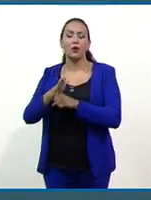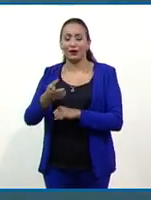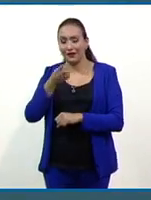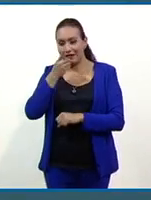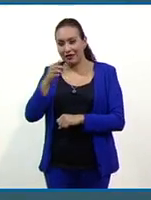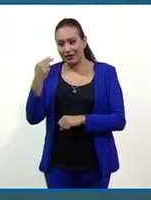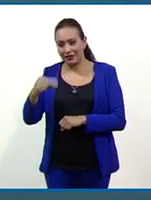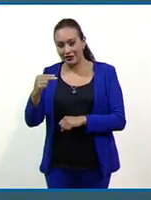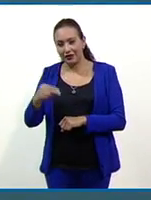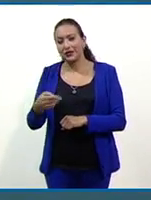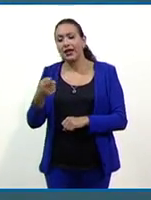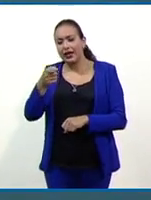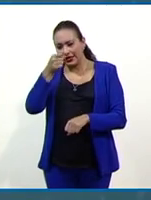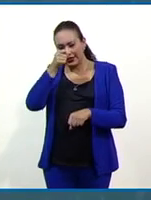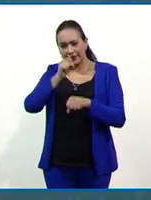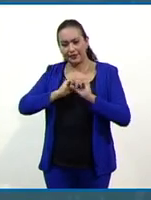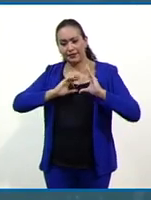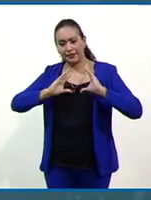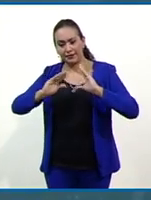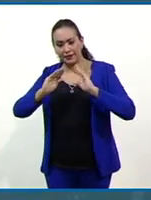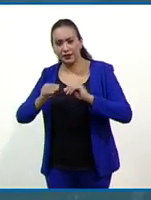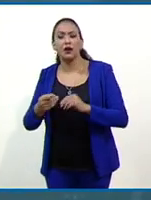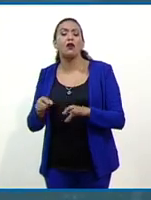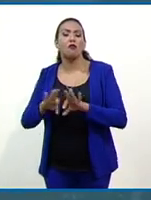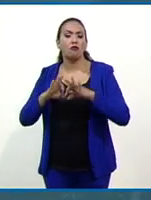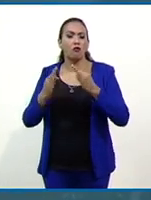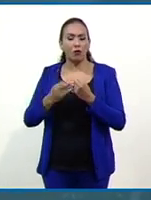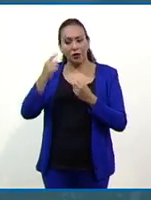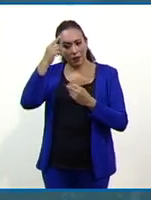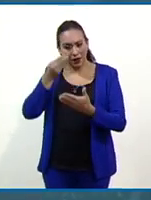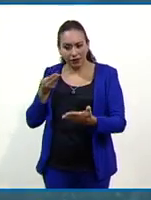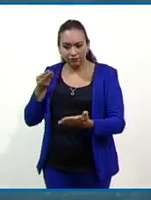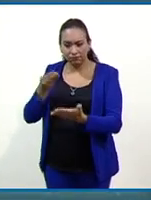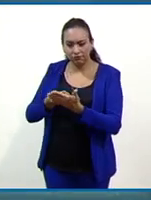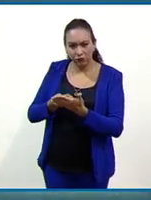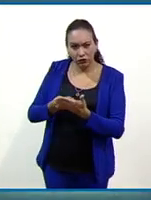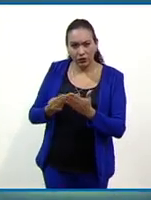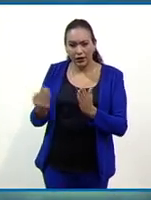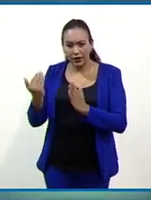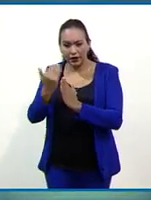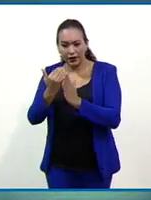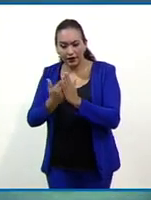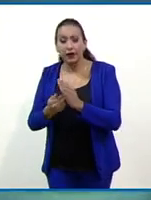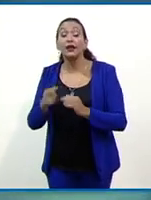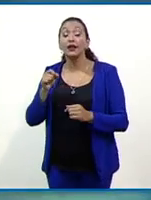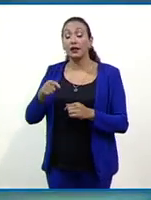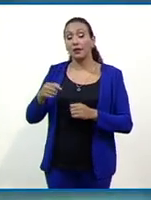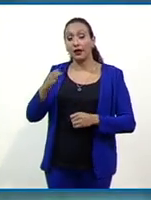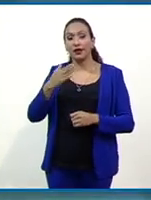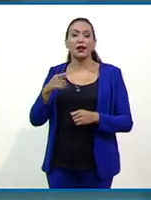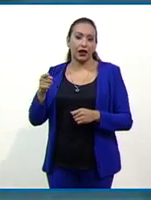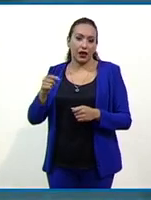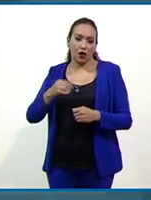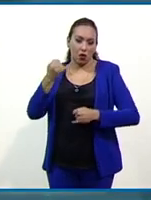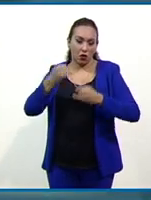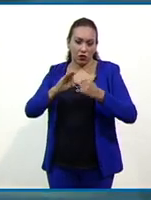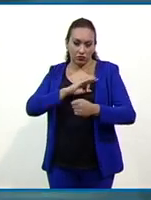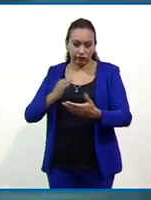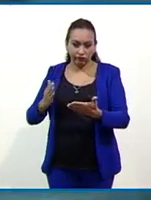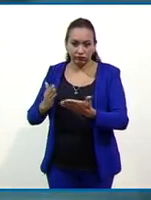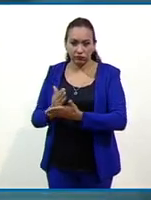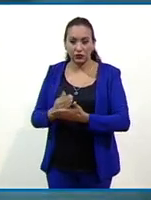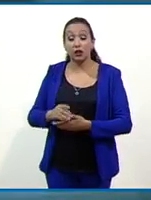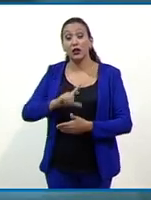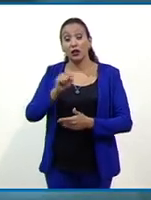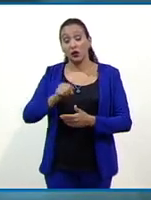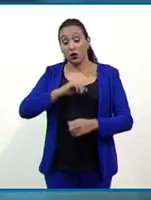instructor. Carece de facultades para dictar acuerdos, incluso por delegación de facultades del juez, una vez concluida la fase